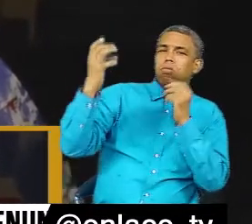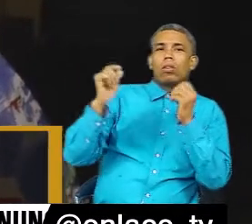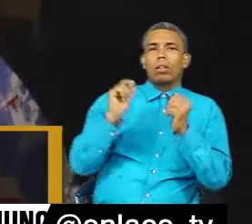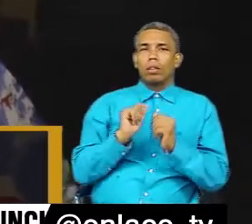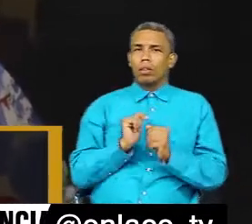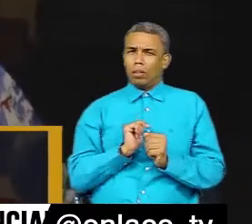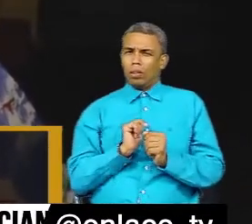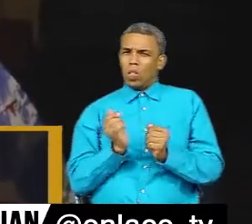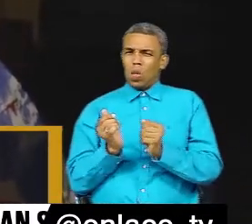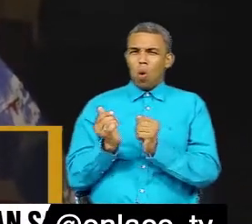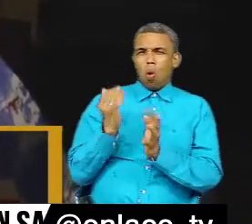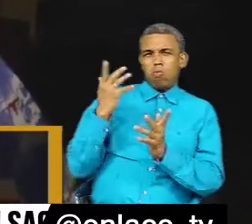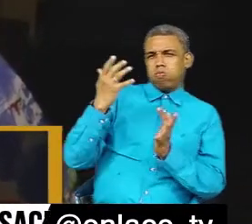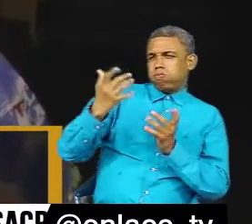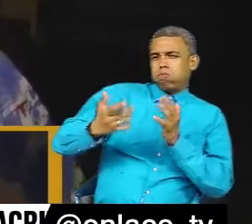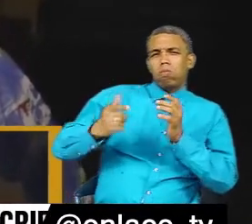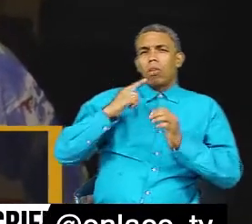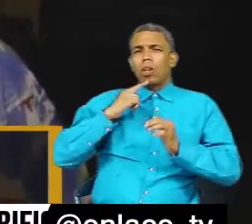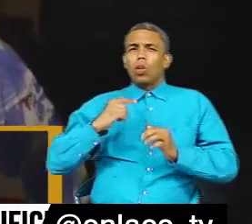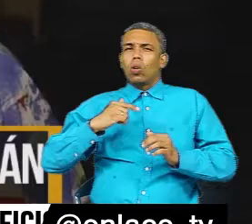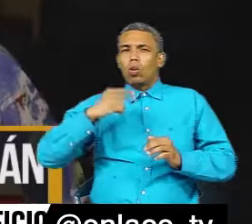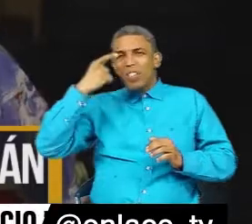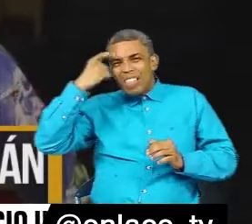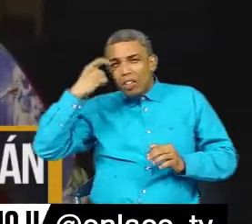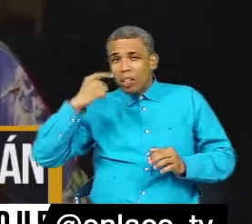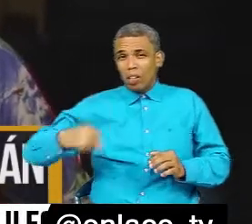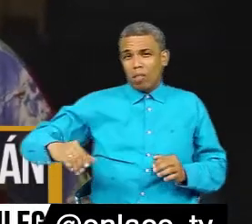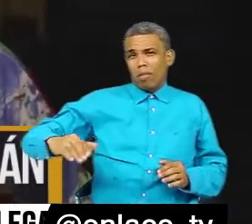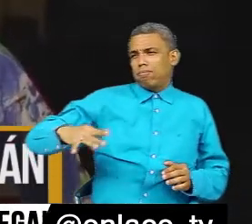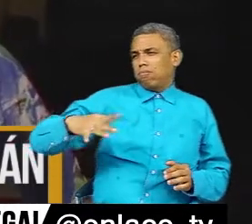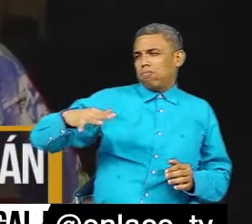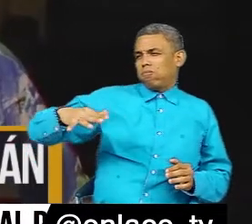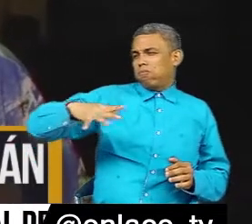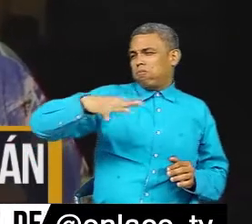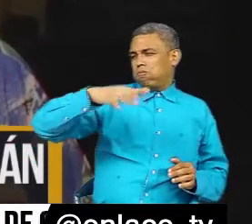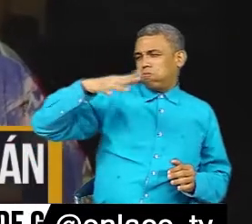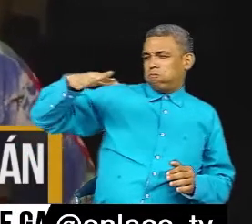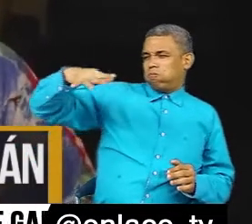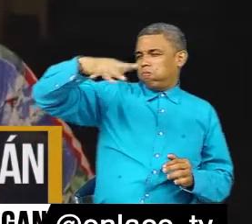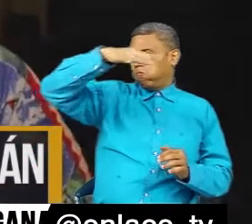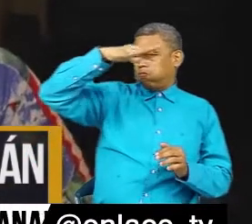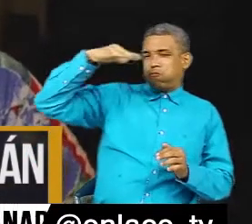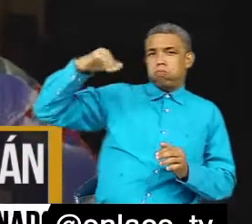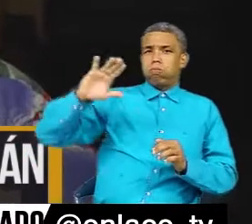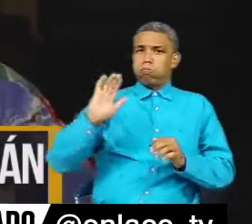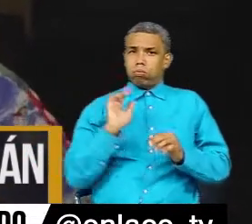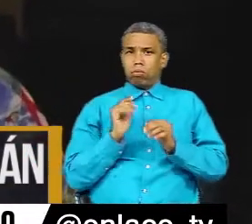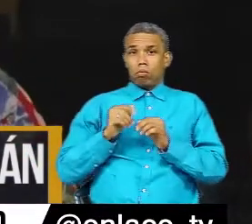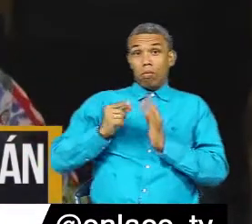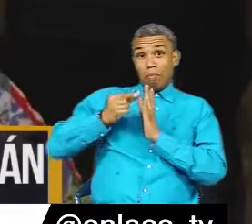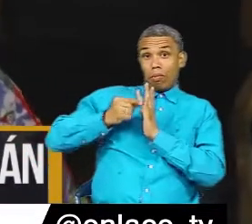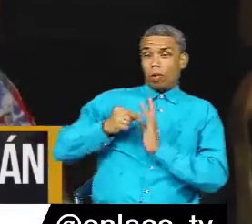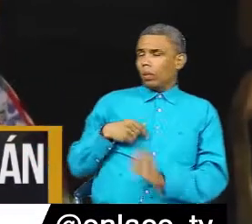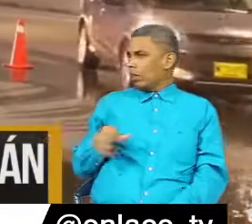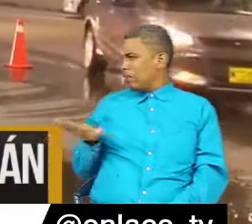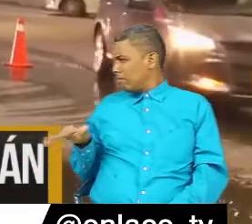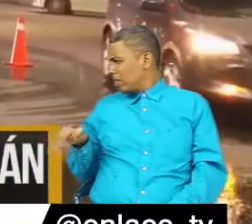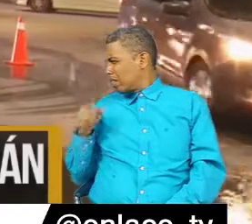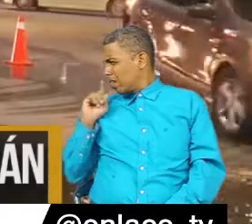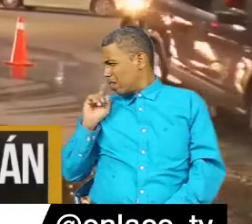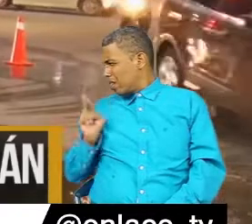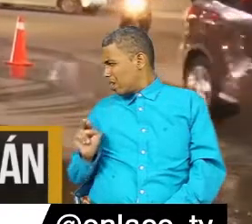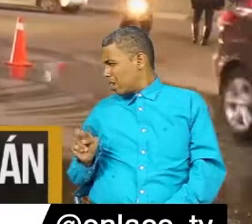ceiba. Se me hace raro porque con todas esas hierbas que hay ahí, cuando de pronto veí que la llamarada empezó a salir,